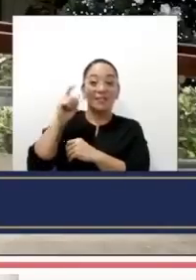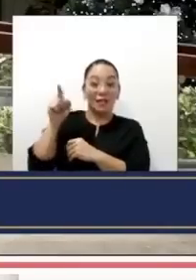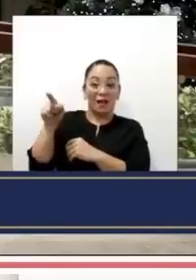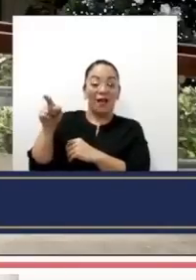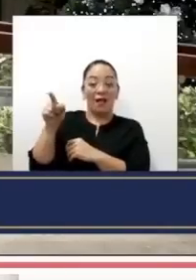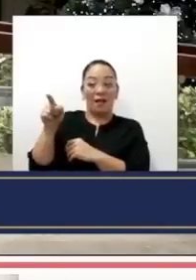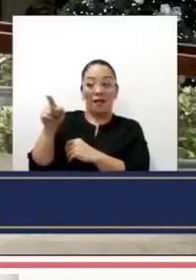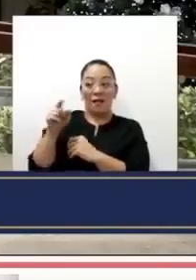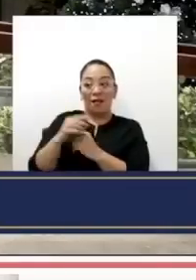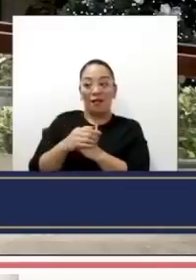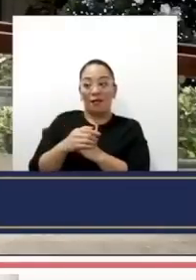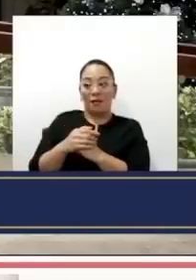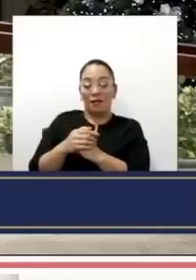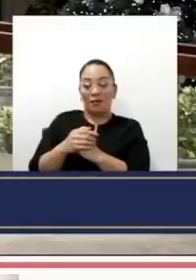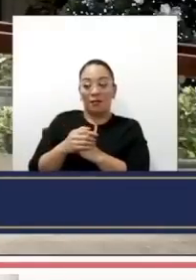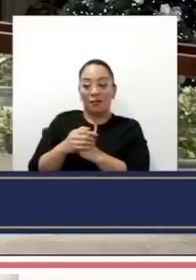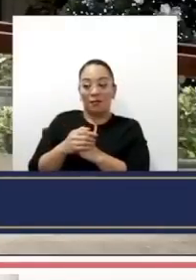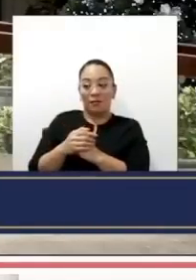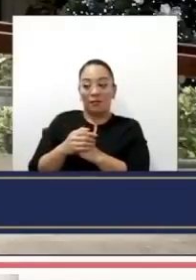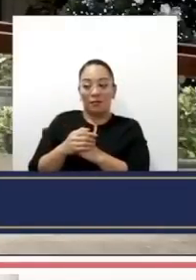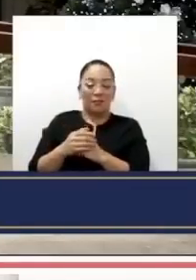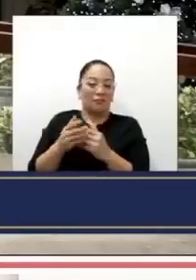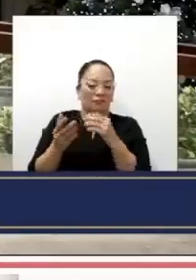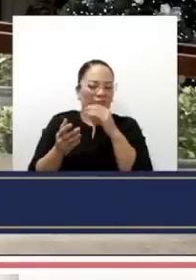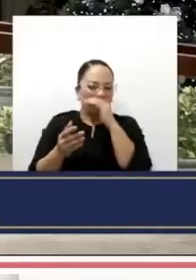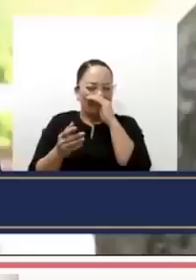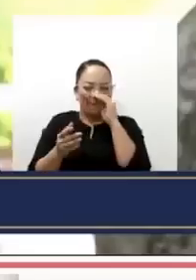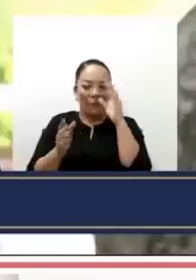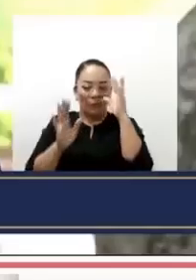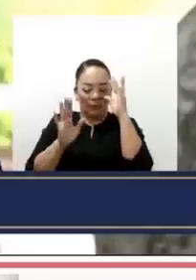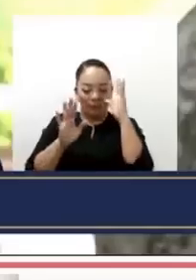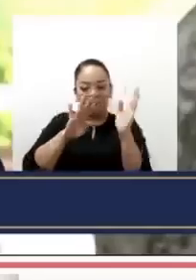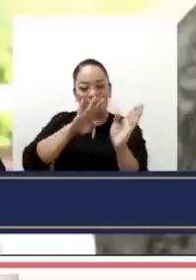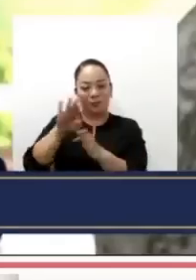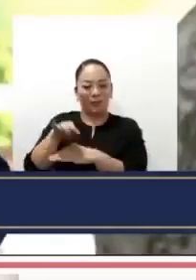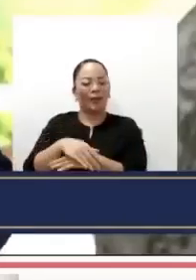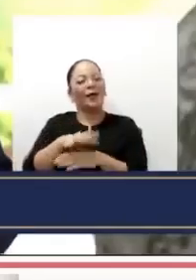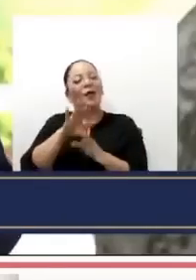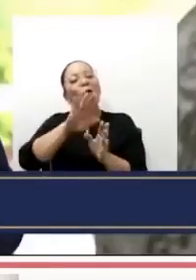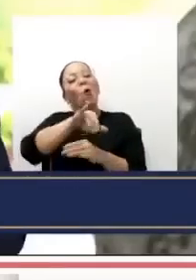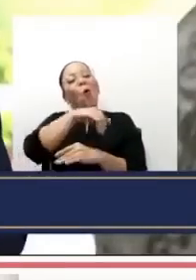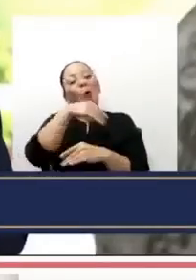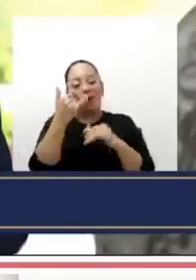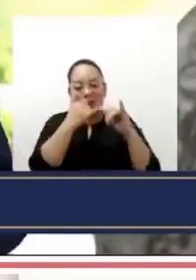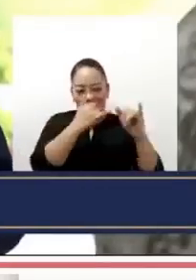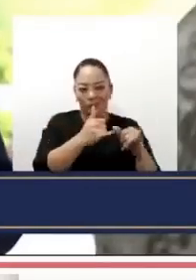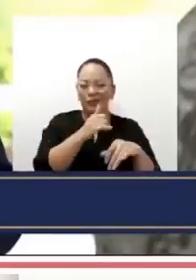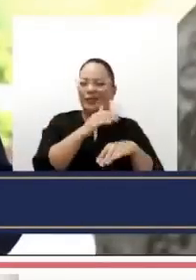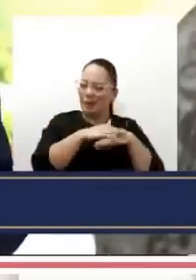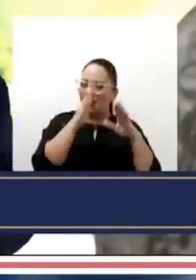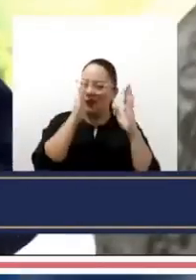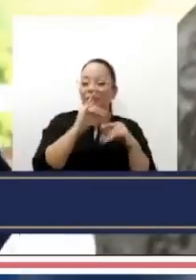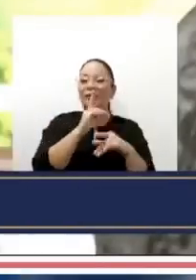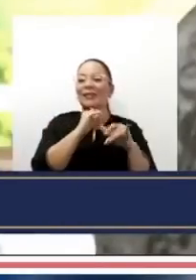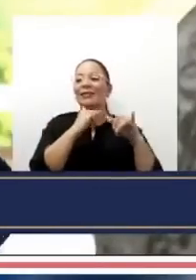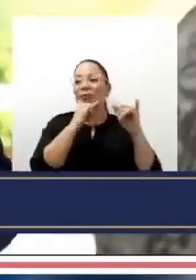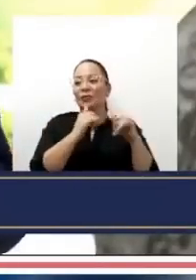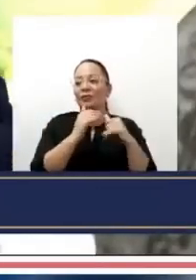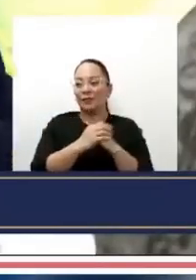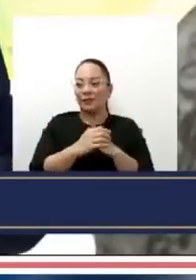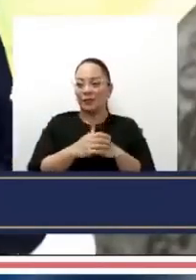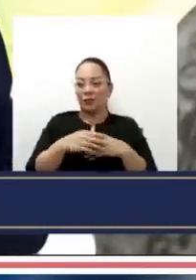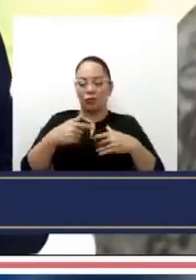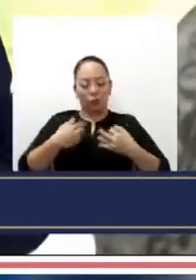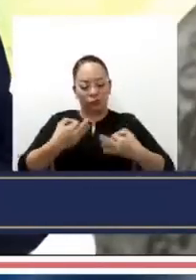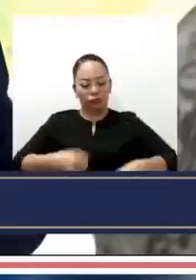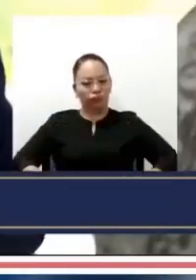es el denunciado porque tiene un conflicto de interés. Y ahora aparece uno muy llamativo, donde el que denuncia es, espere para ponerme de